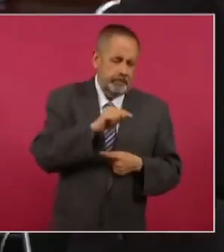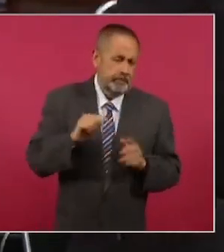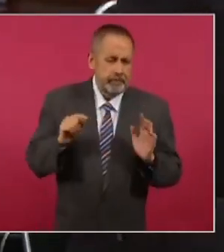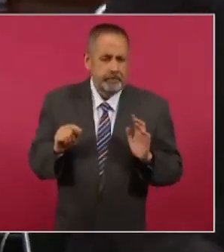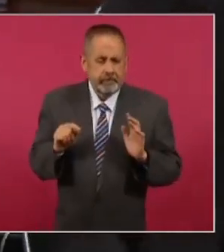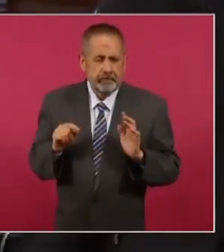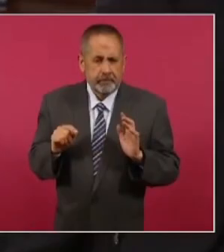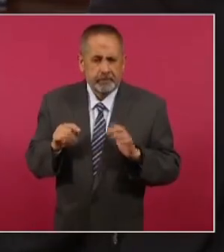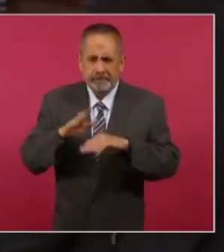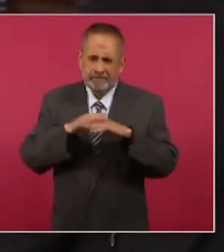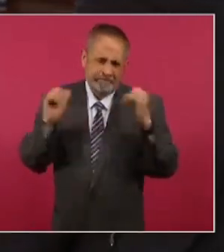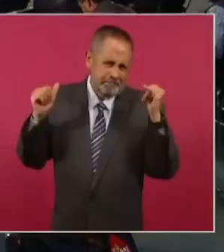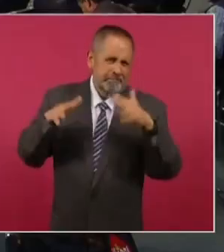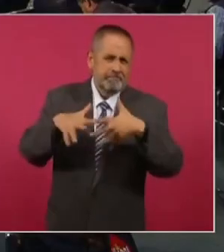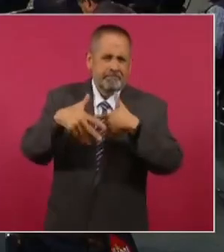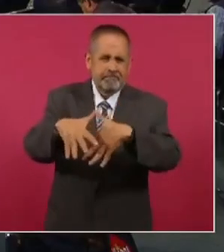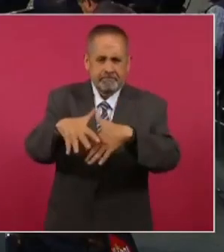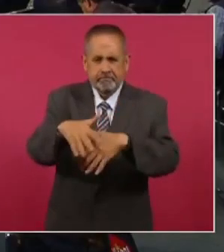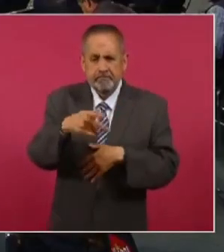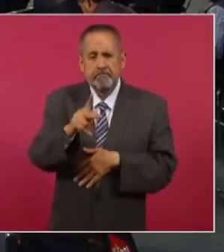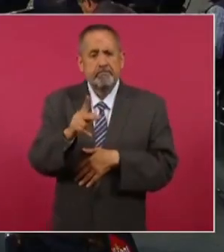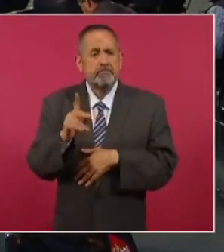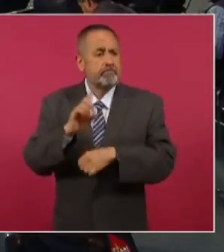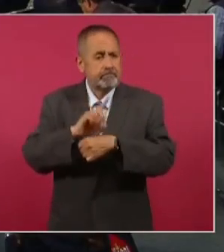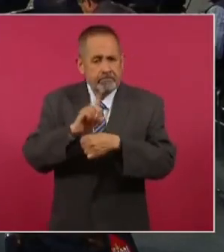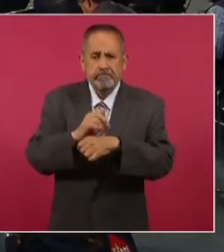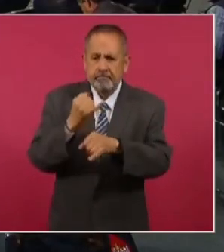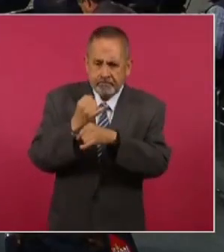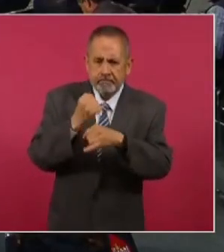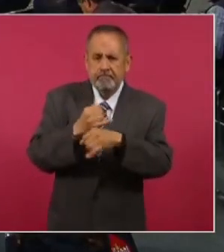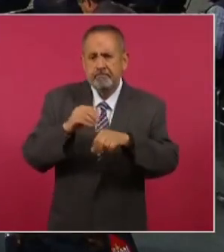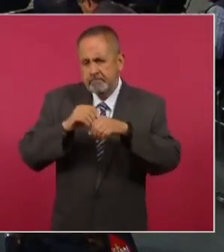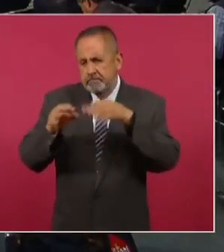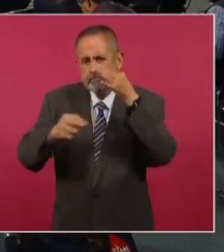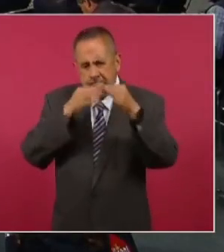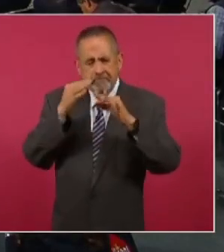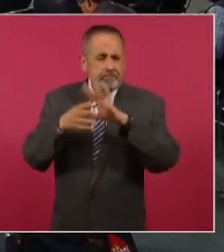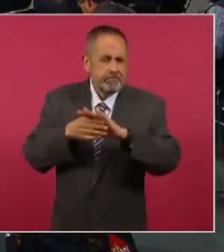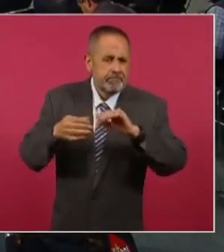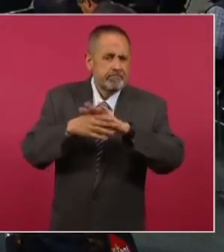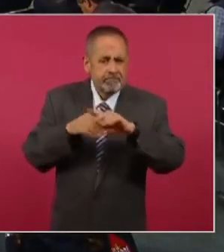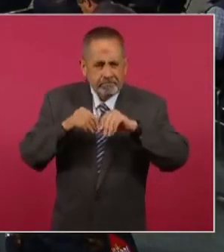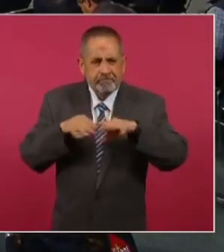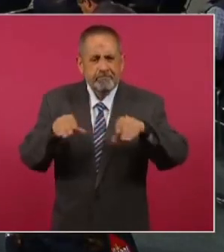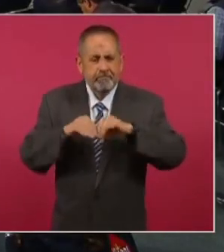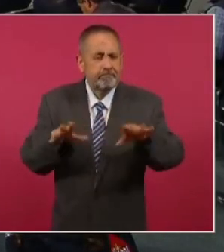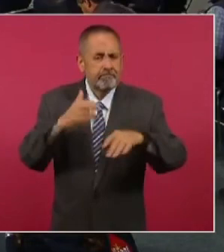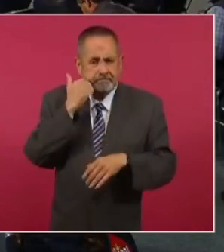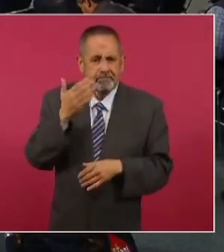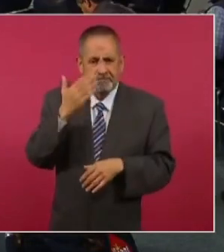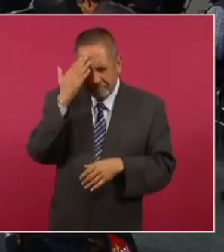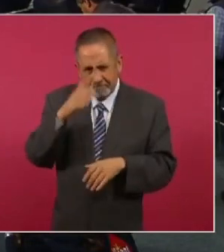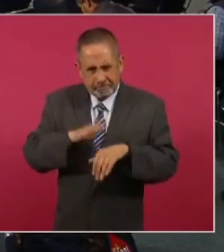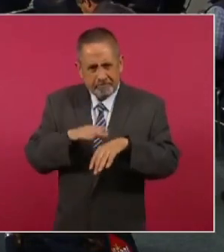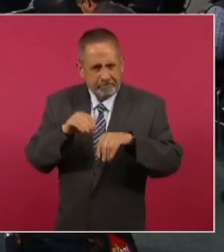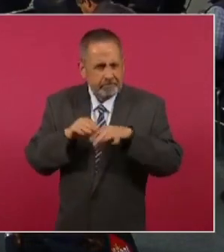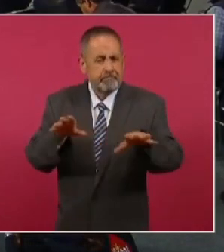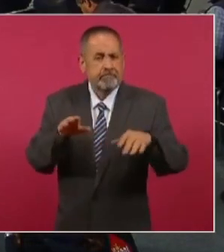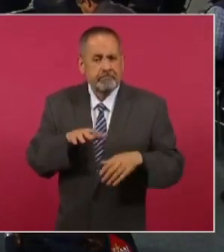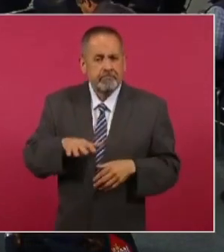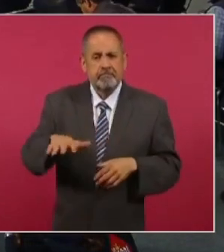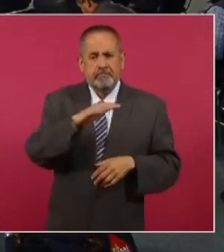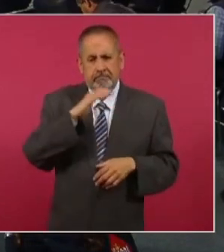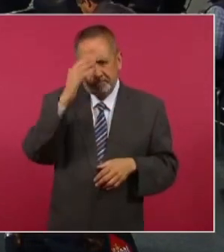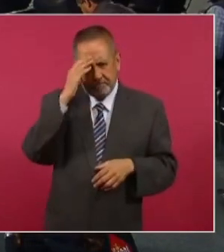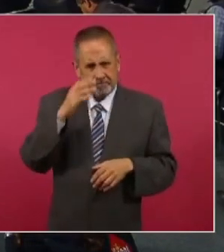de manera masiva pero que día con día también en las redes sociales y en los medios de comunicación se está buscando dar a conocer